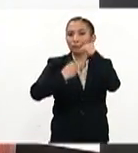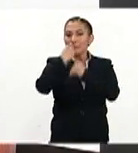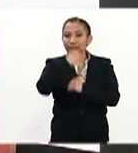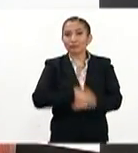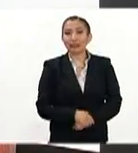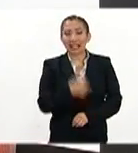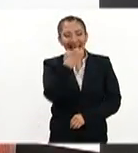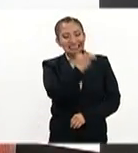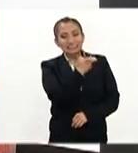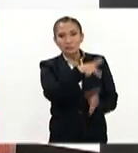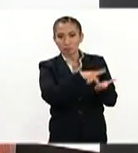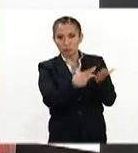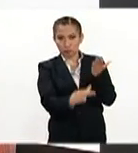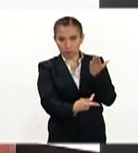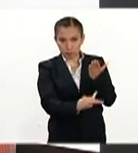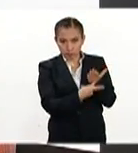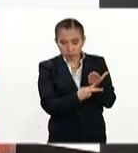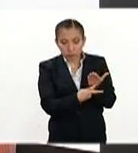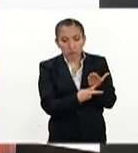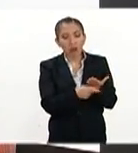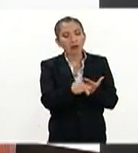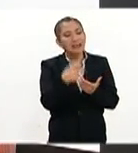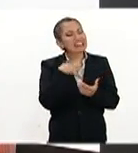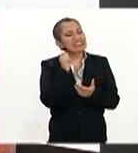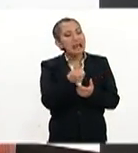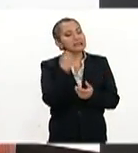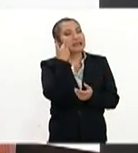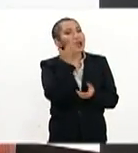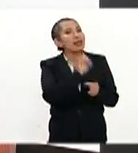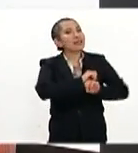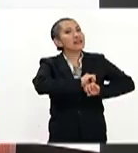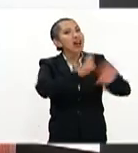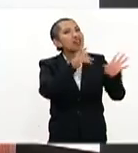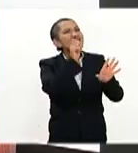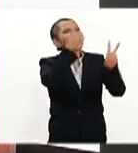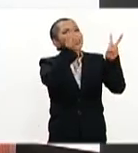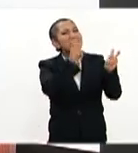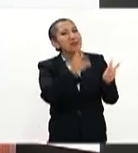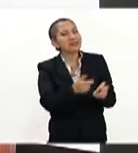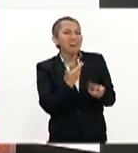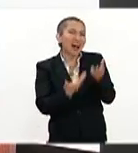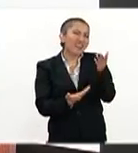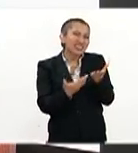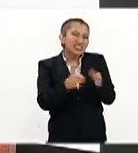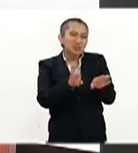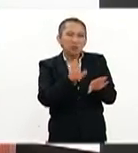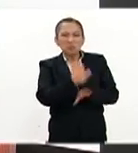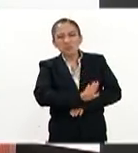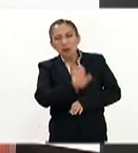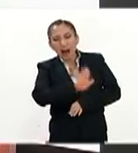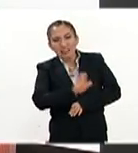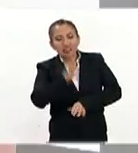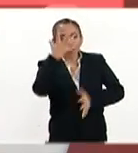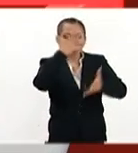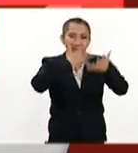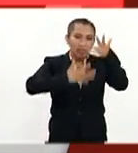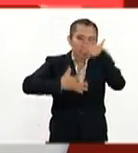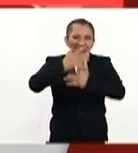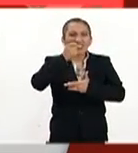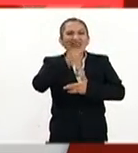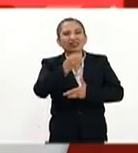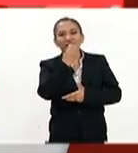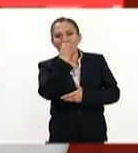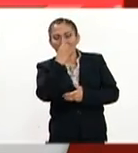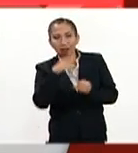Es un proyecto que trata de esclarecer todos estos temas que muchas veces son como confusos, qué son